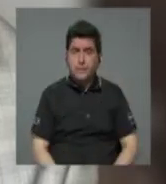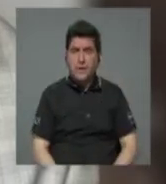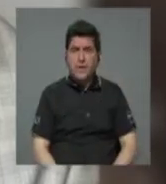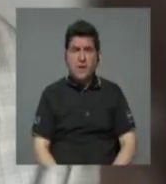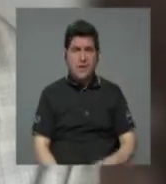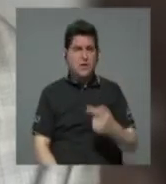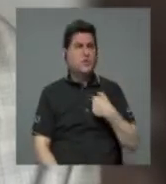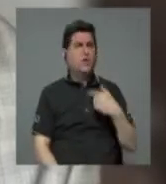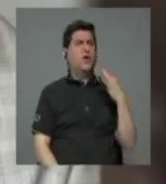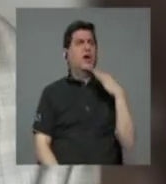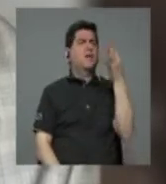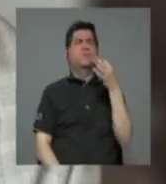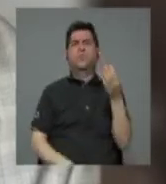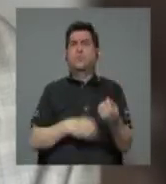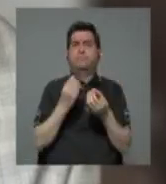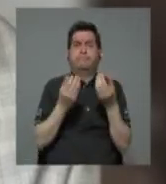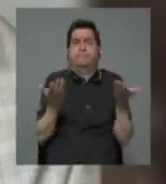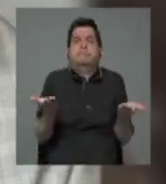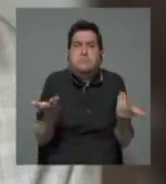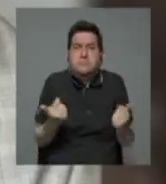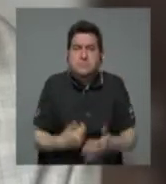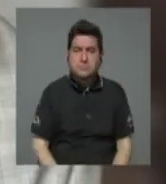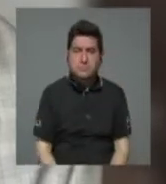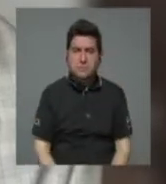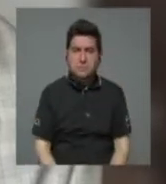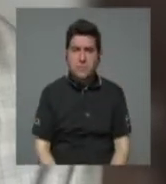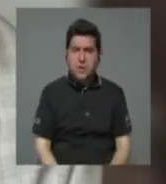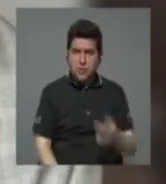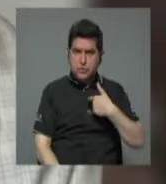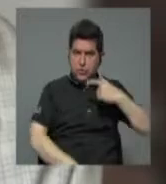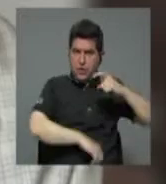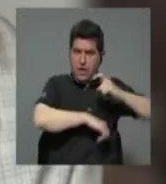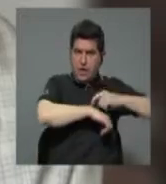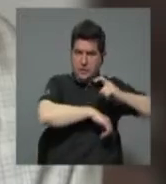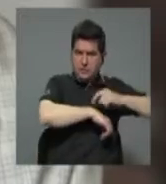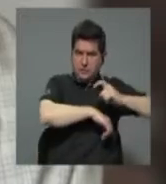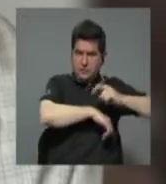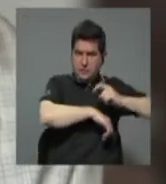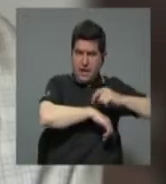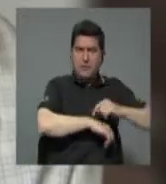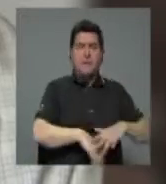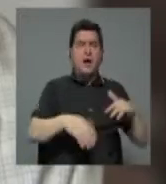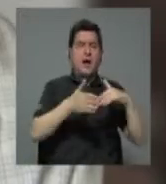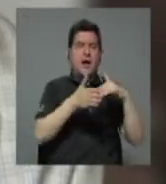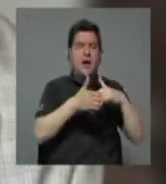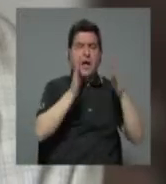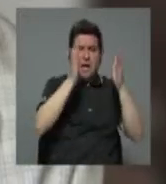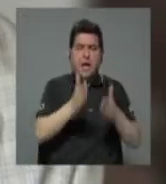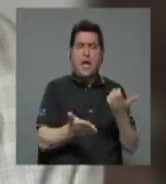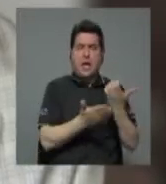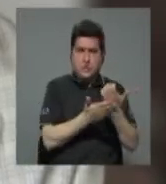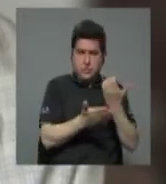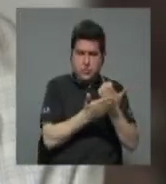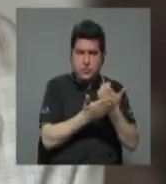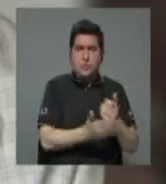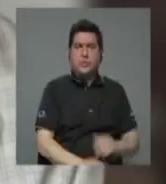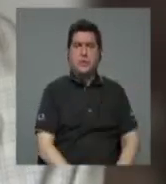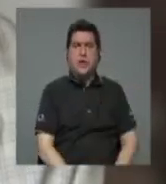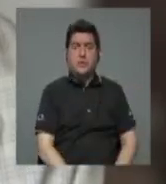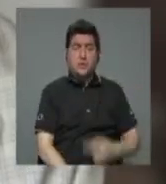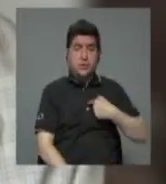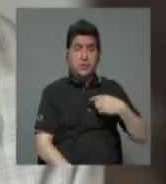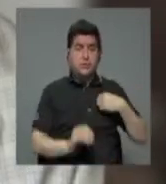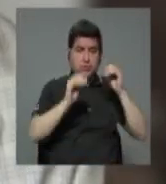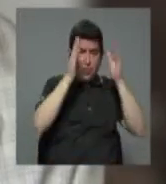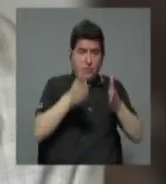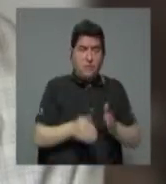iba mi futuro? Y en ese sentido, pues yo pasé por la etapa de estudiante de economía y de pasar de ser profesor